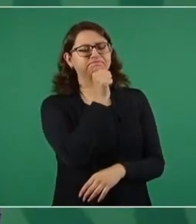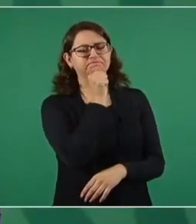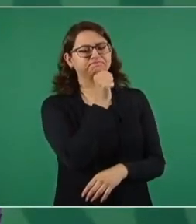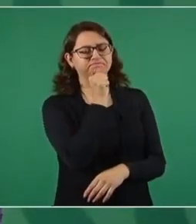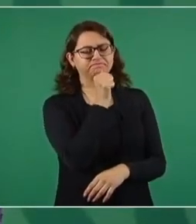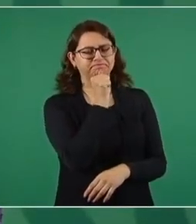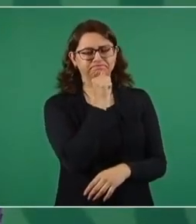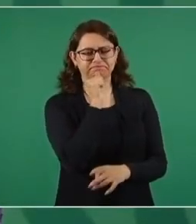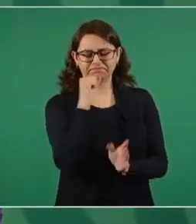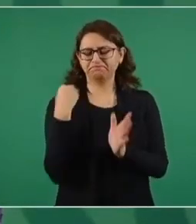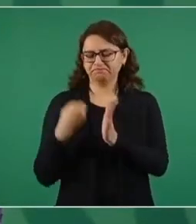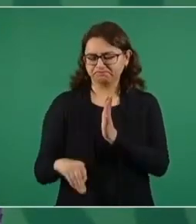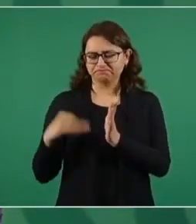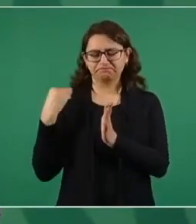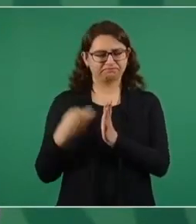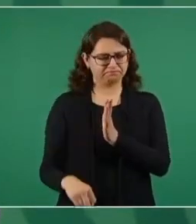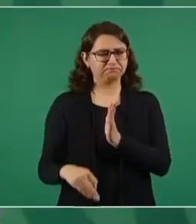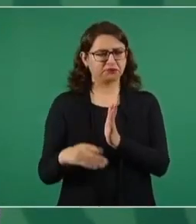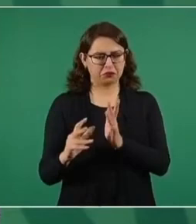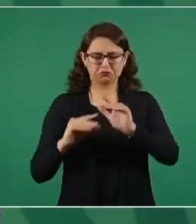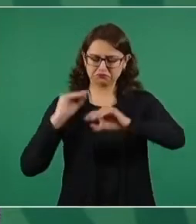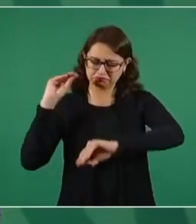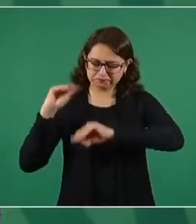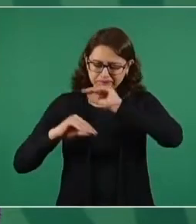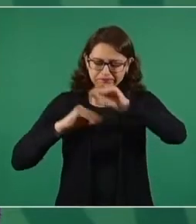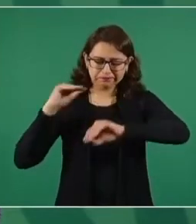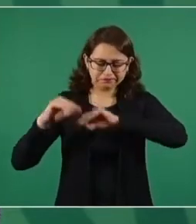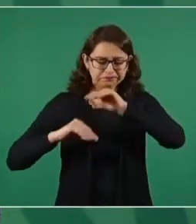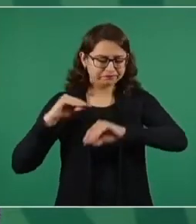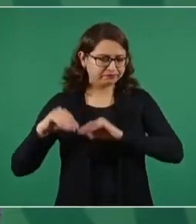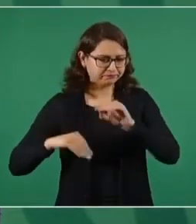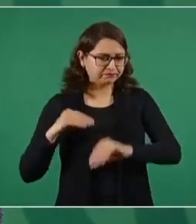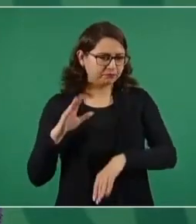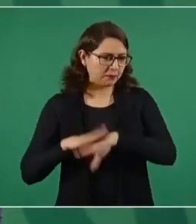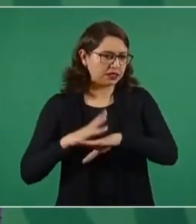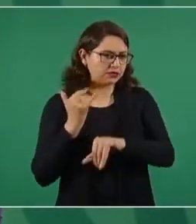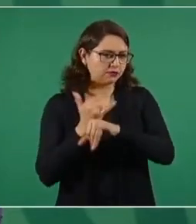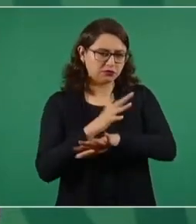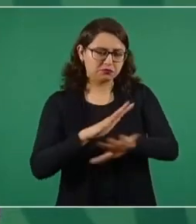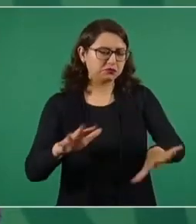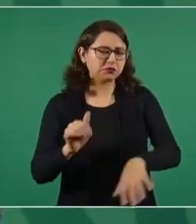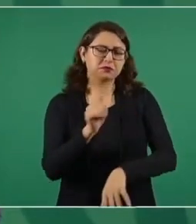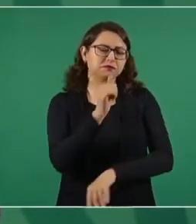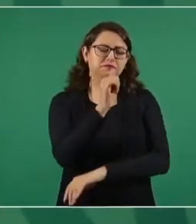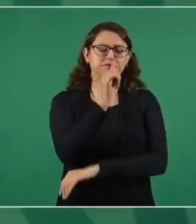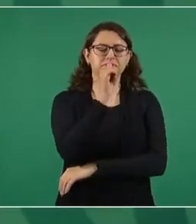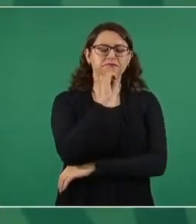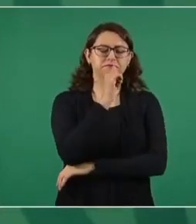está haciendo un trabajo de